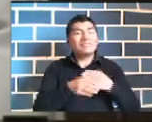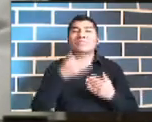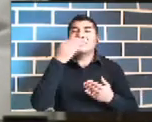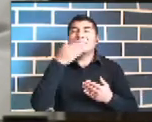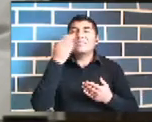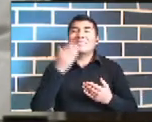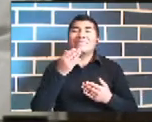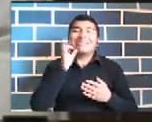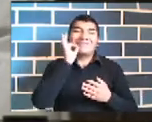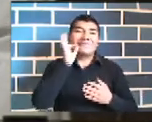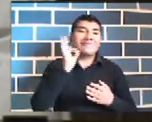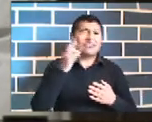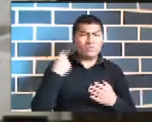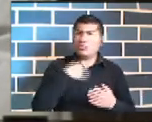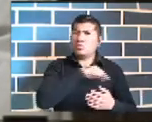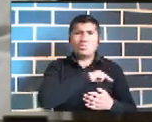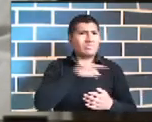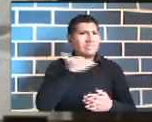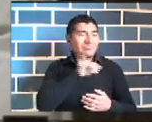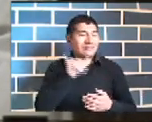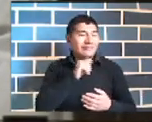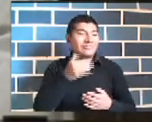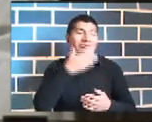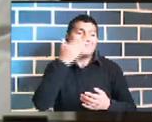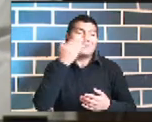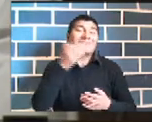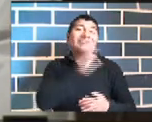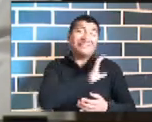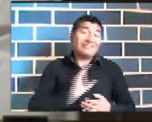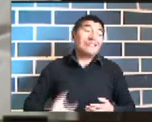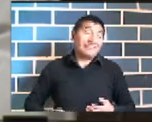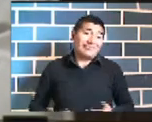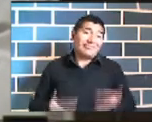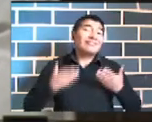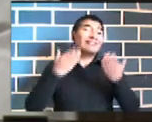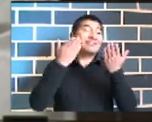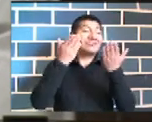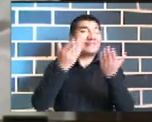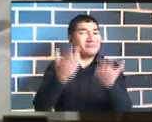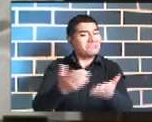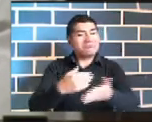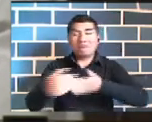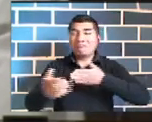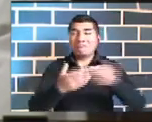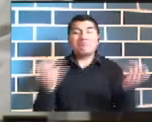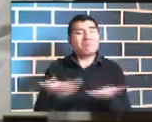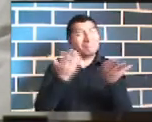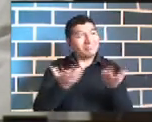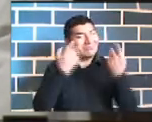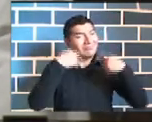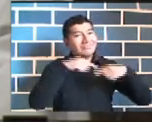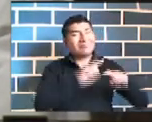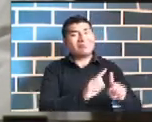perfume. Nosotros dejemos el perfume de Cristo allá donde estemos, allá donde pisemos.